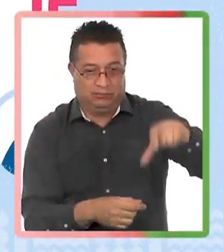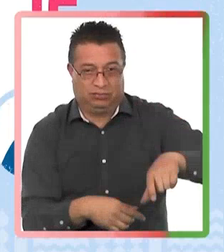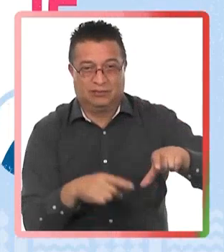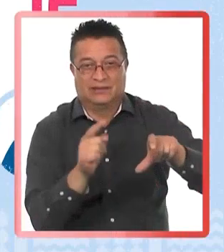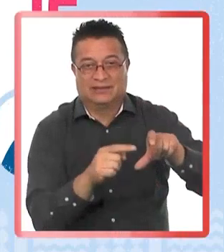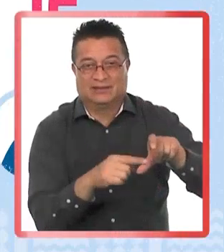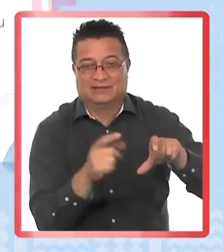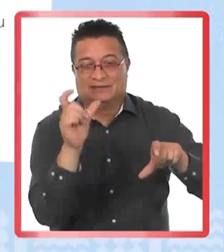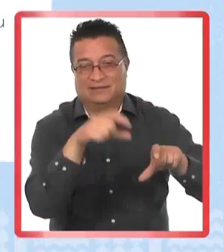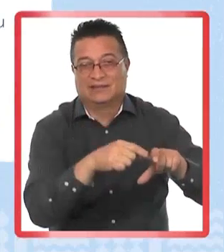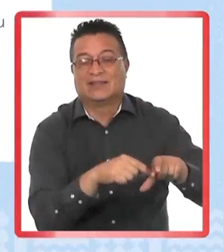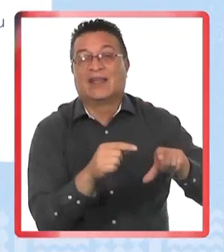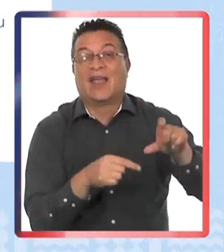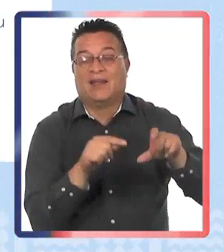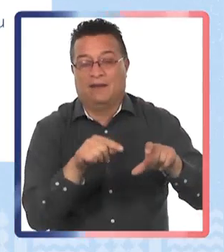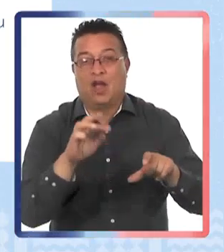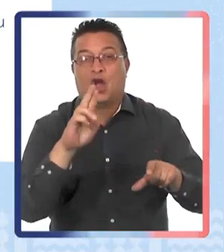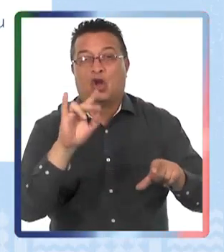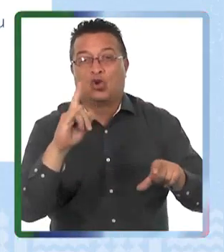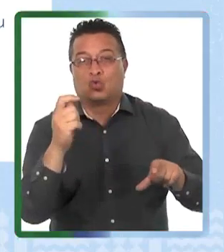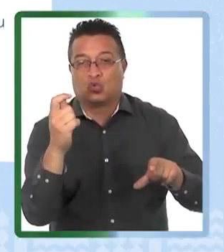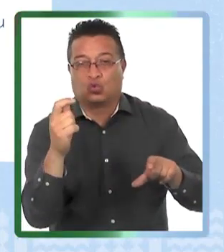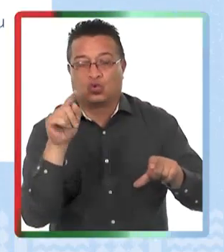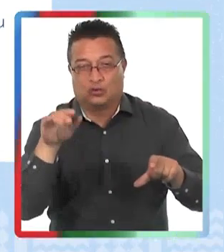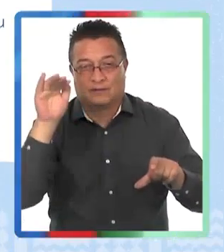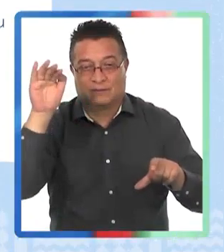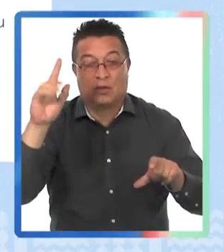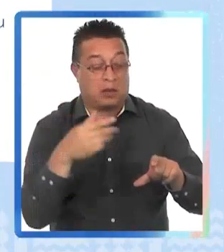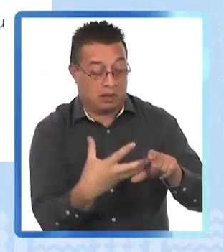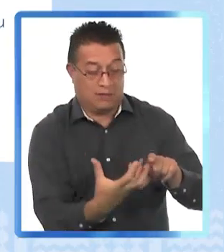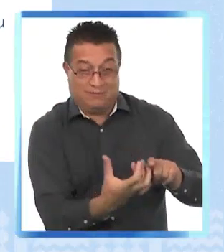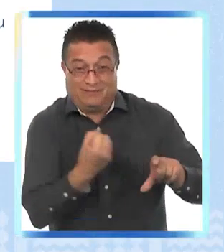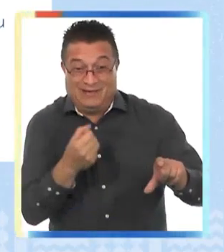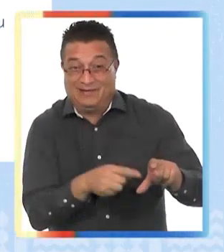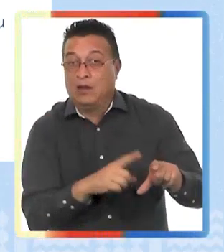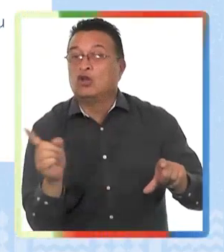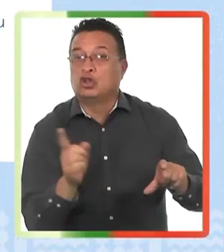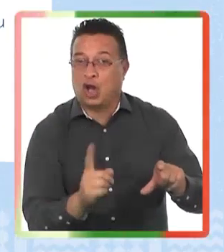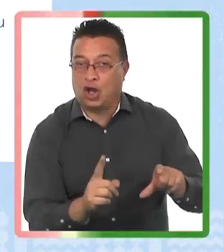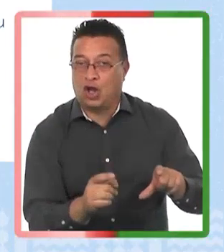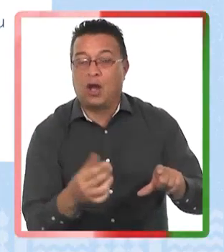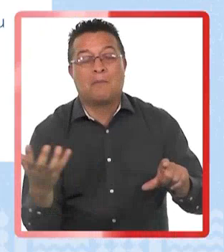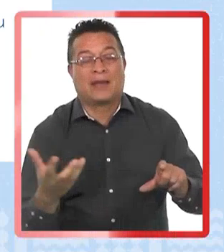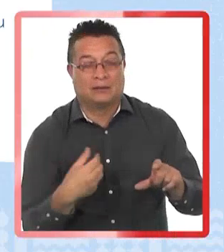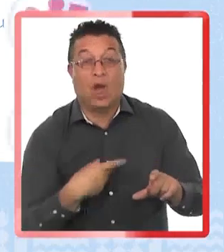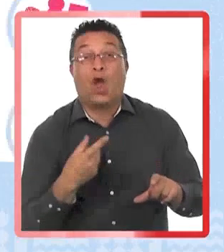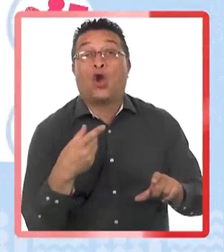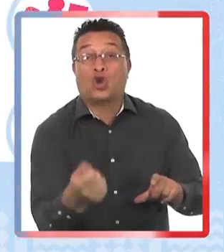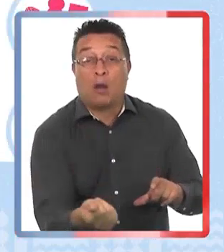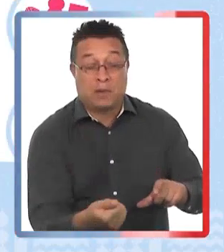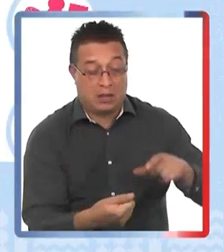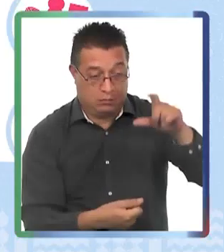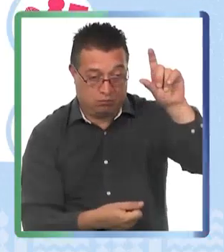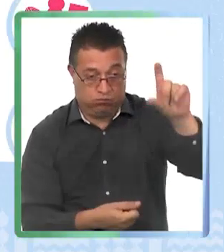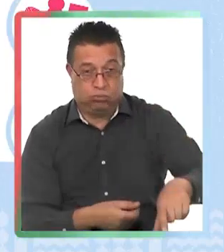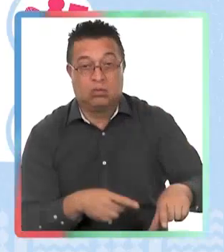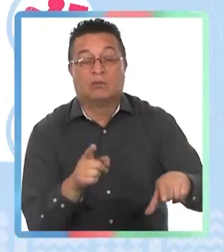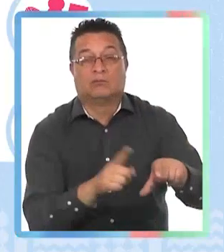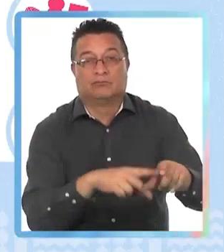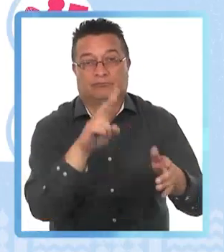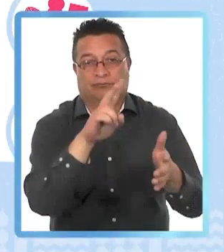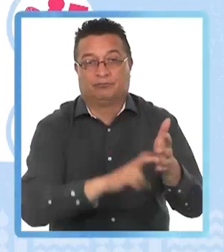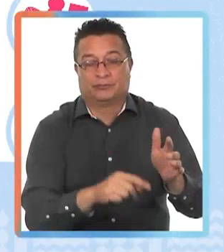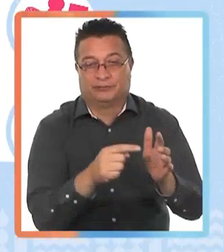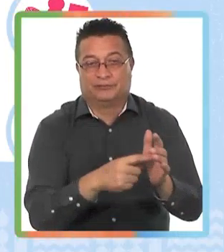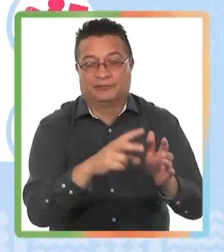bolsillo, en esta caja chica, dentro de la cuenta RUT, que no es para que se saque esa plata, sino que es para cuando la persona vaya a comprar, se le pueda